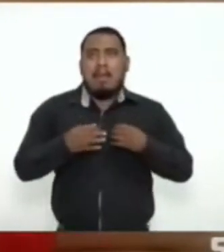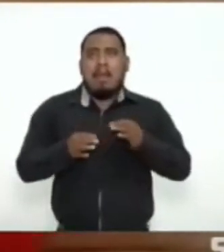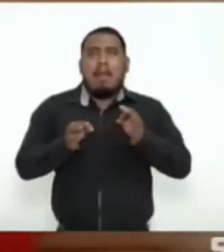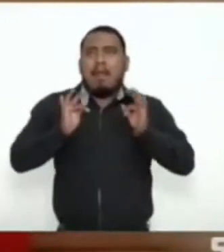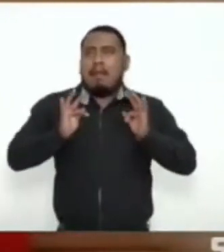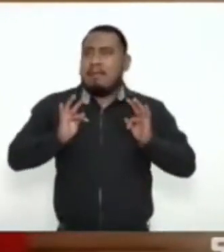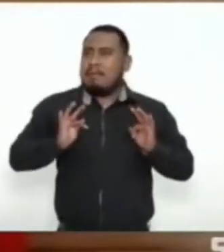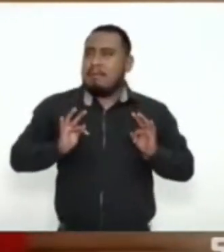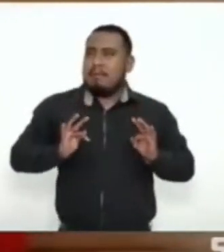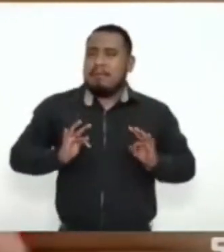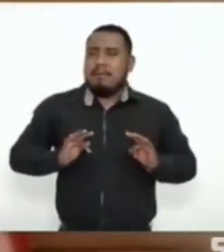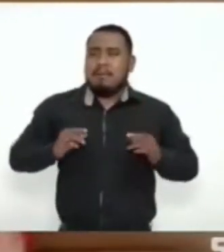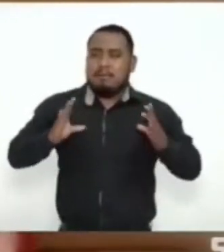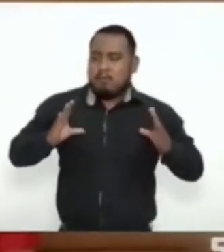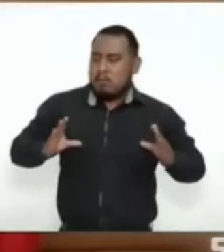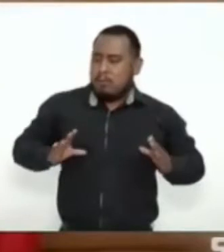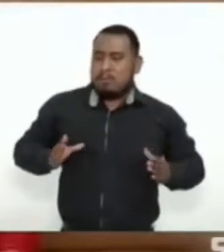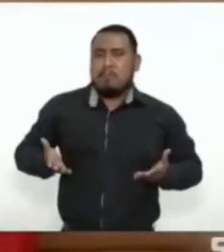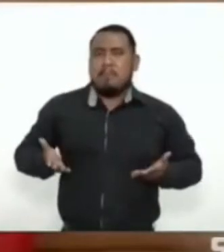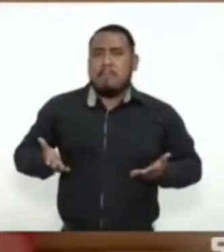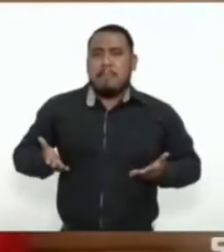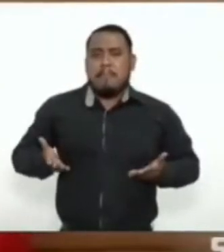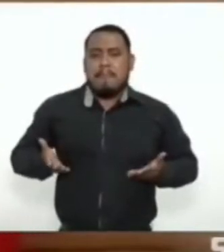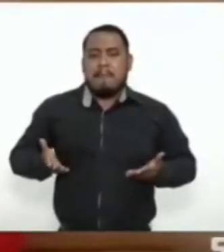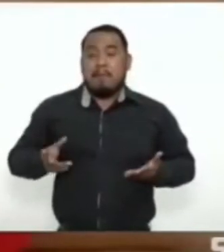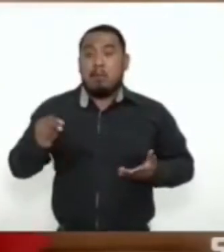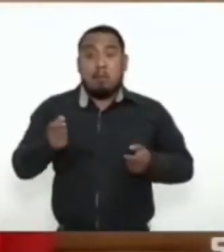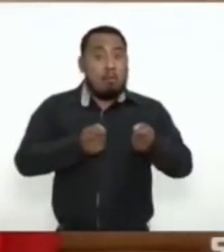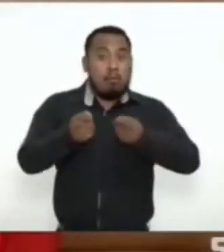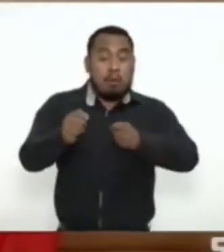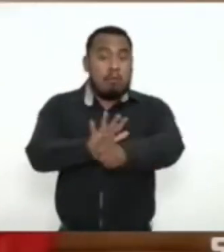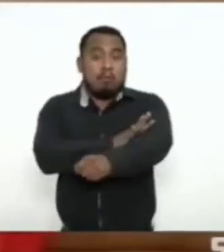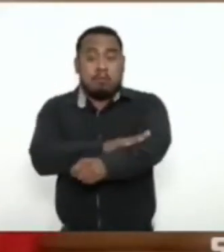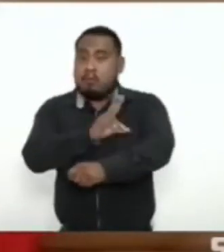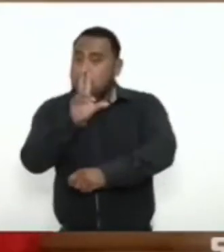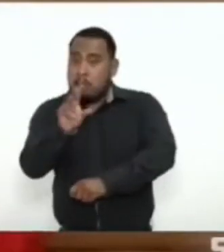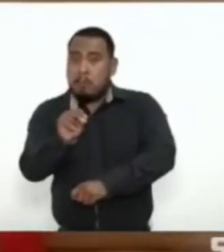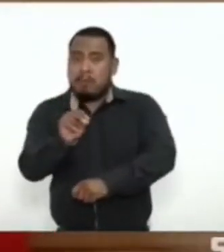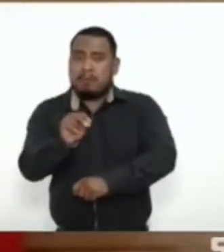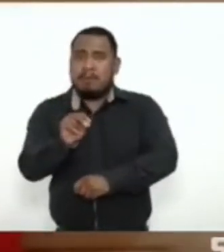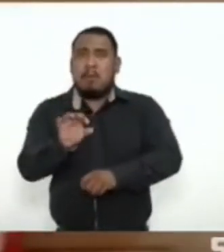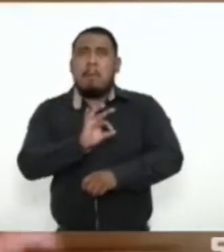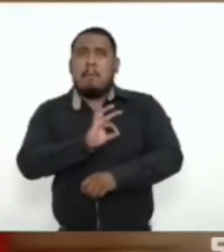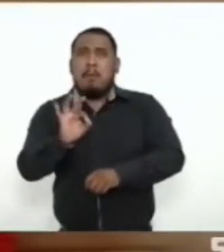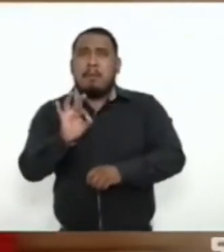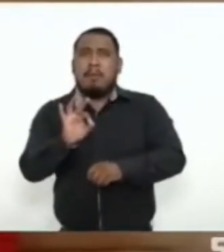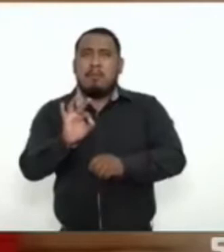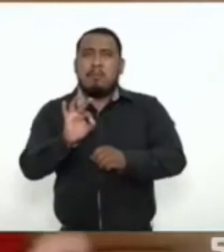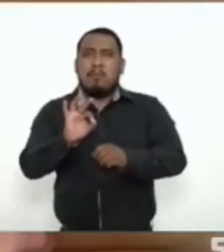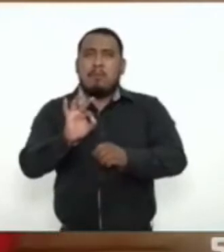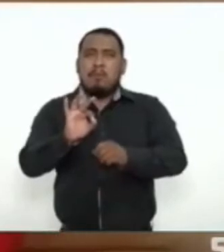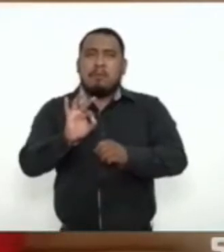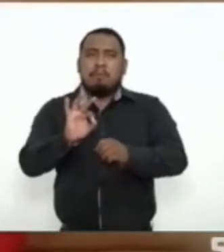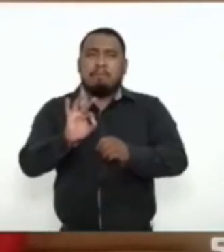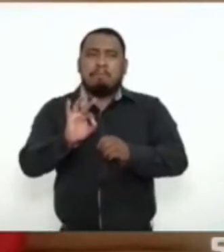armónica con nuestro cuerpo, vamos a poder no controlar las emociones, sino poder gestionarlas